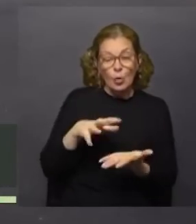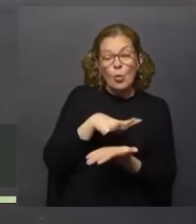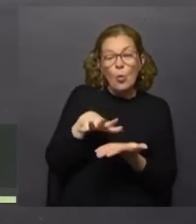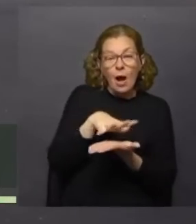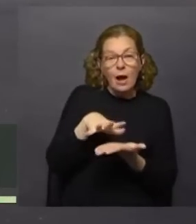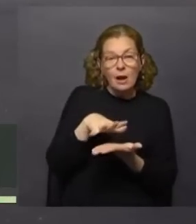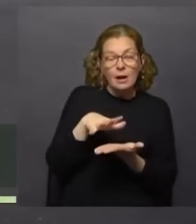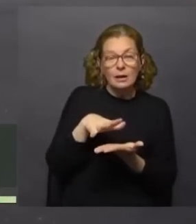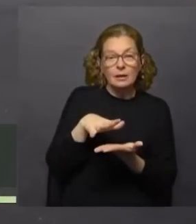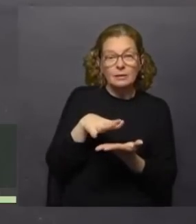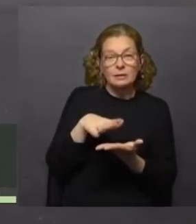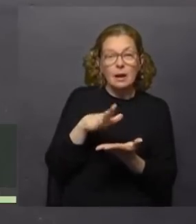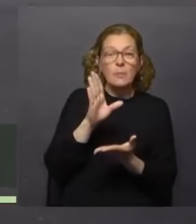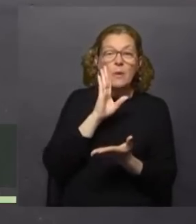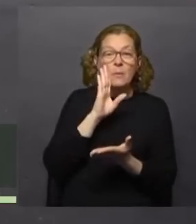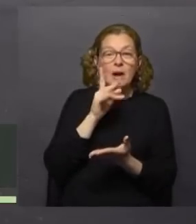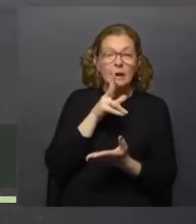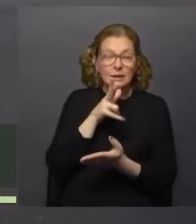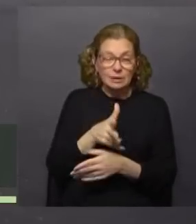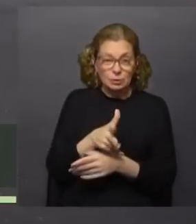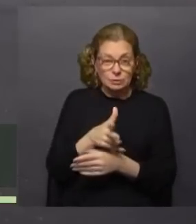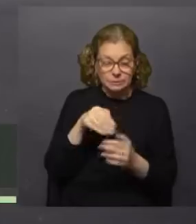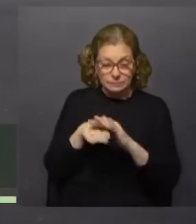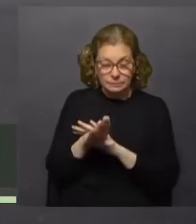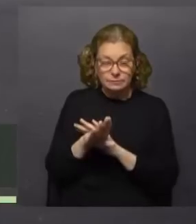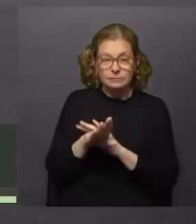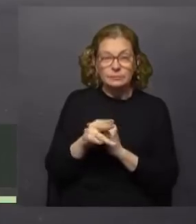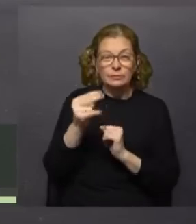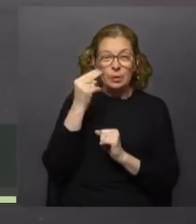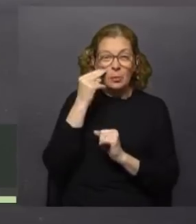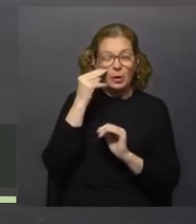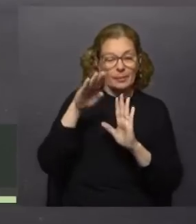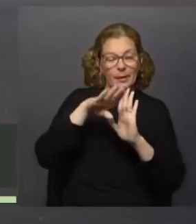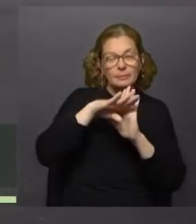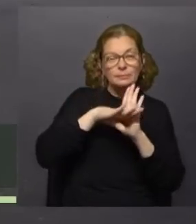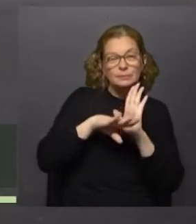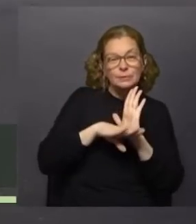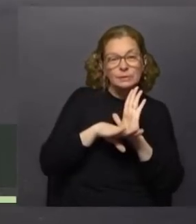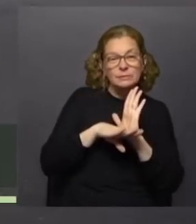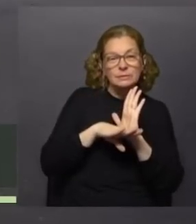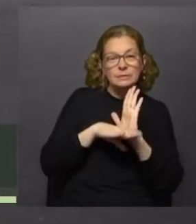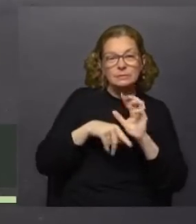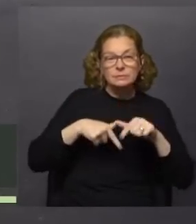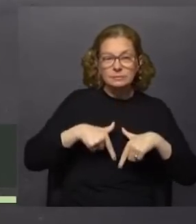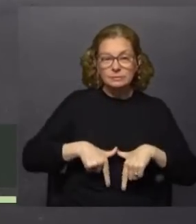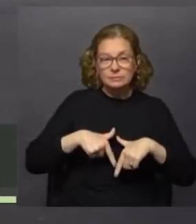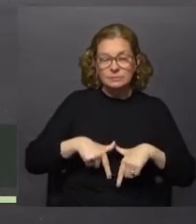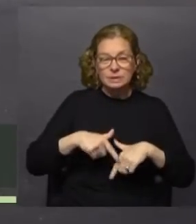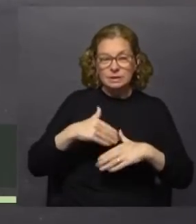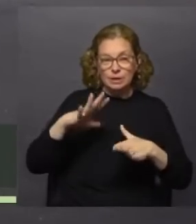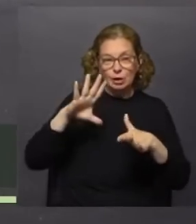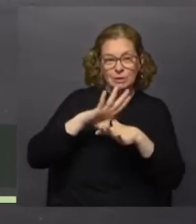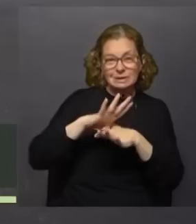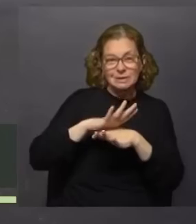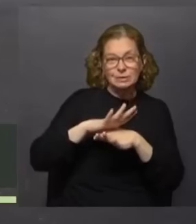y habitaciones a madres con sus hijos está afectadas a algunos de los programas del Ministerio de desarrollo